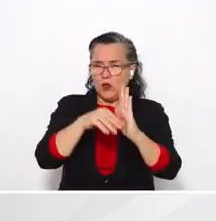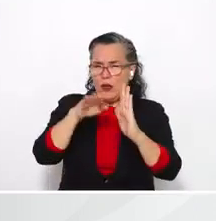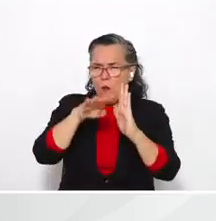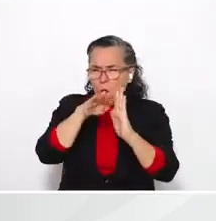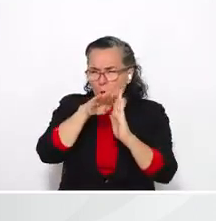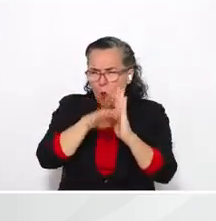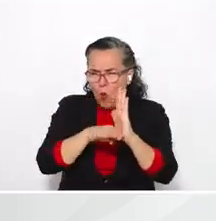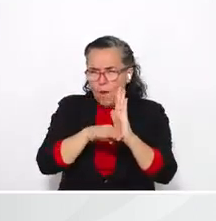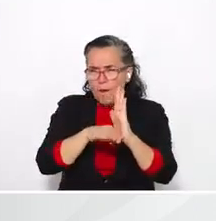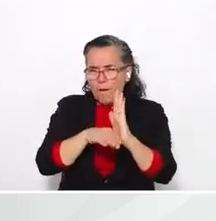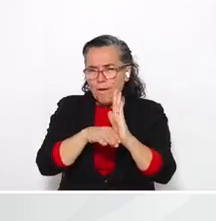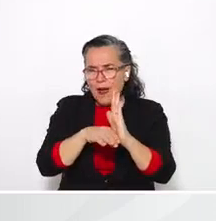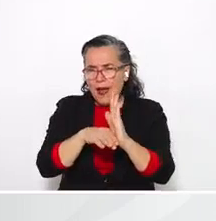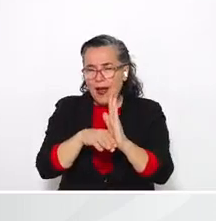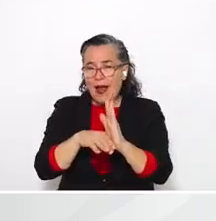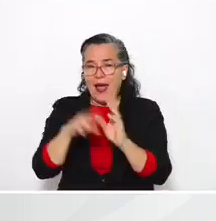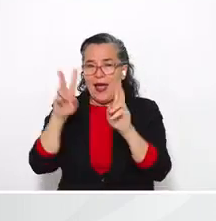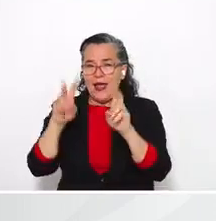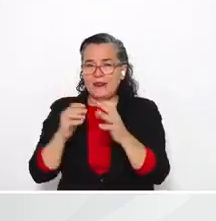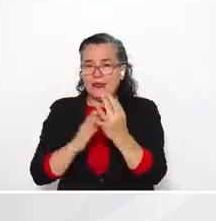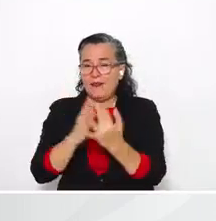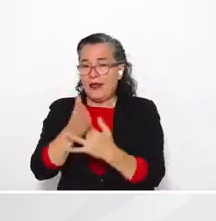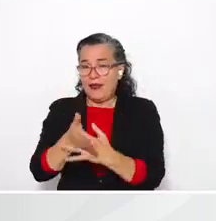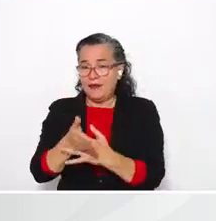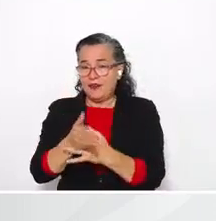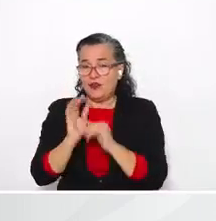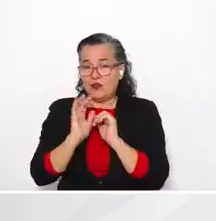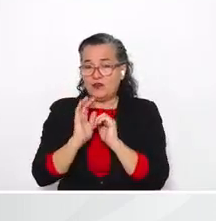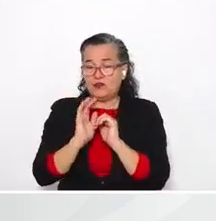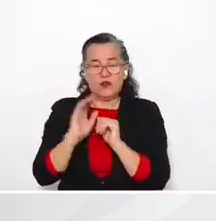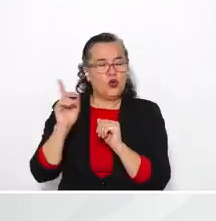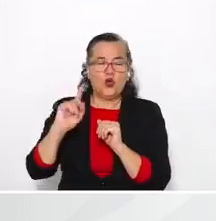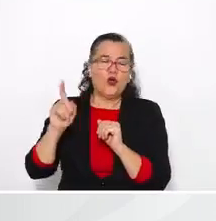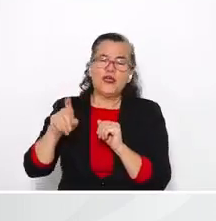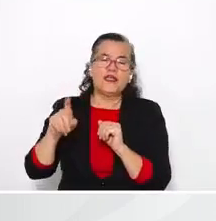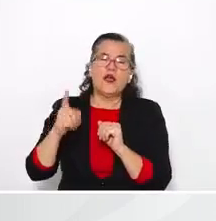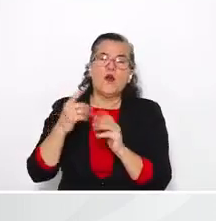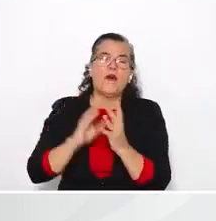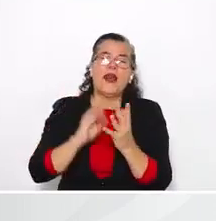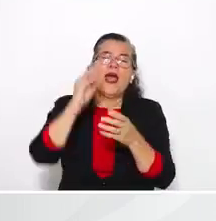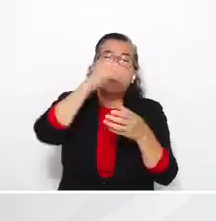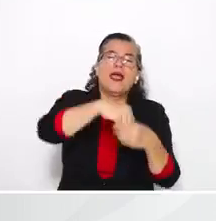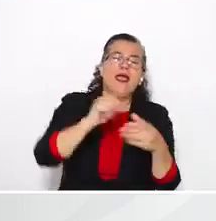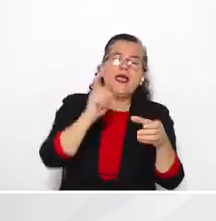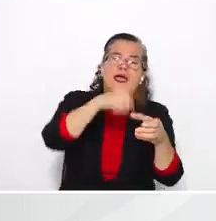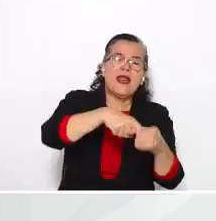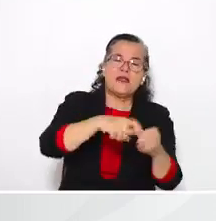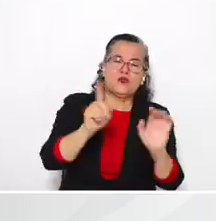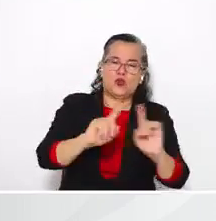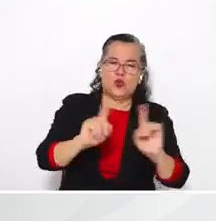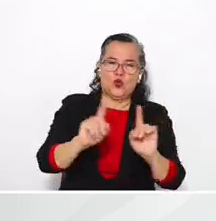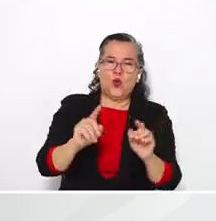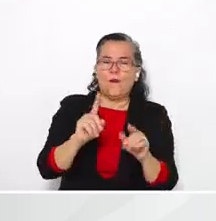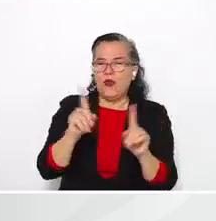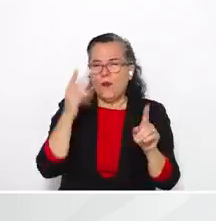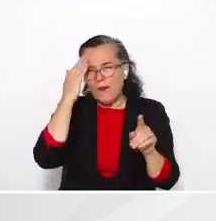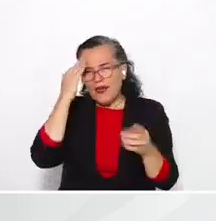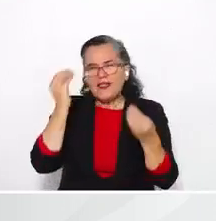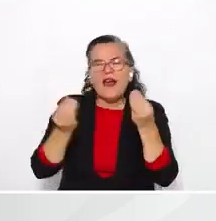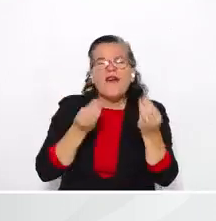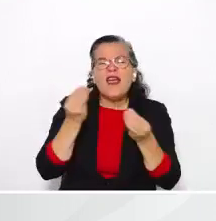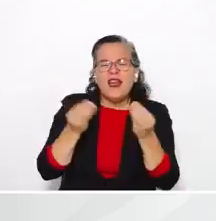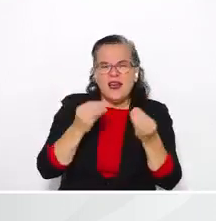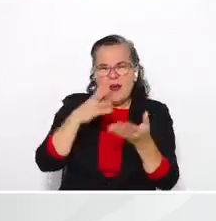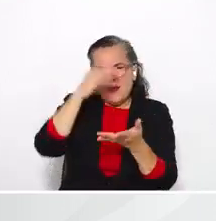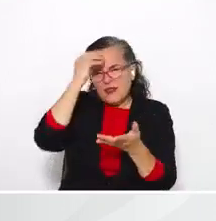en el examen de admisión, que no lo usábamos necesariamente como un paso para venir,